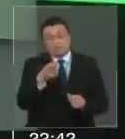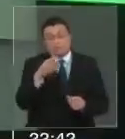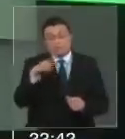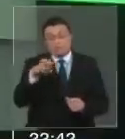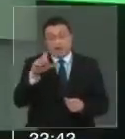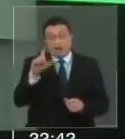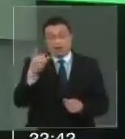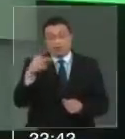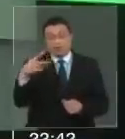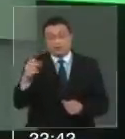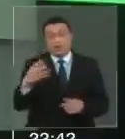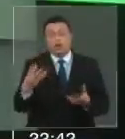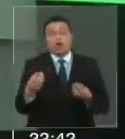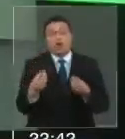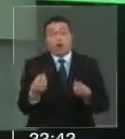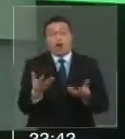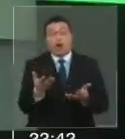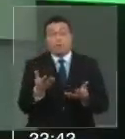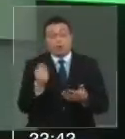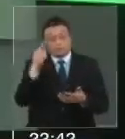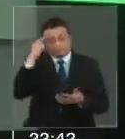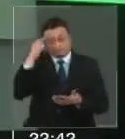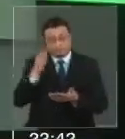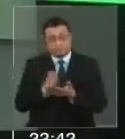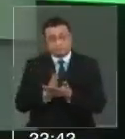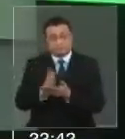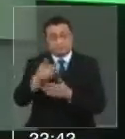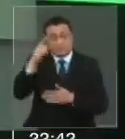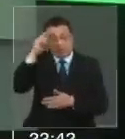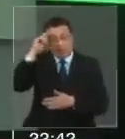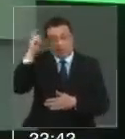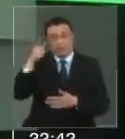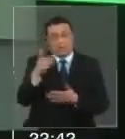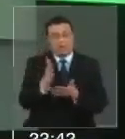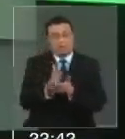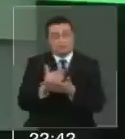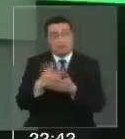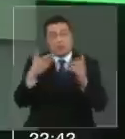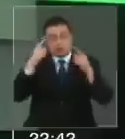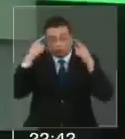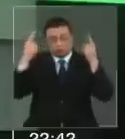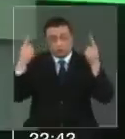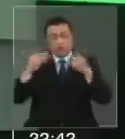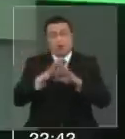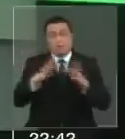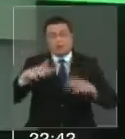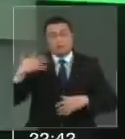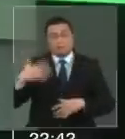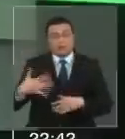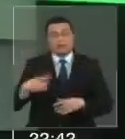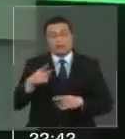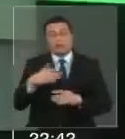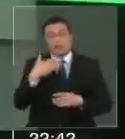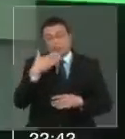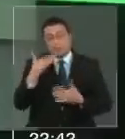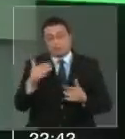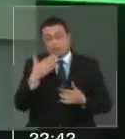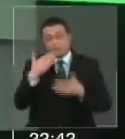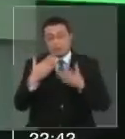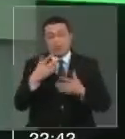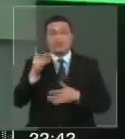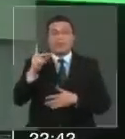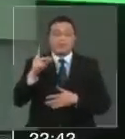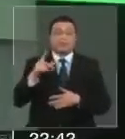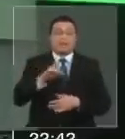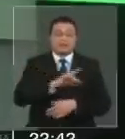¿cómo surgió la idea y cuál es el sueño más importante? Porque después de eso quiero conversemos un poco de la discapacidad en Chile y de